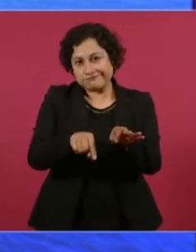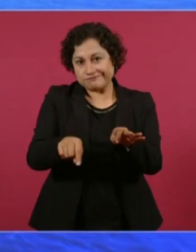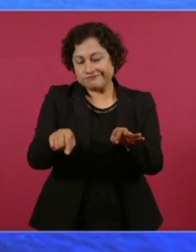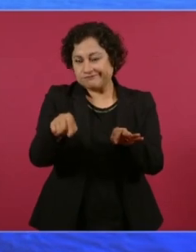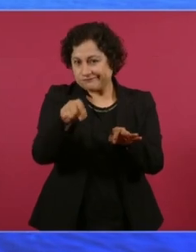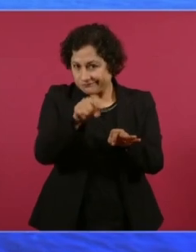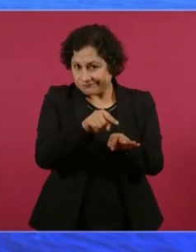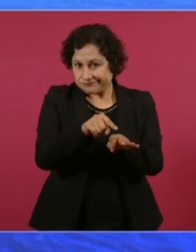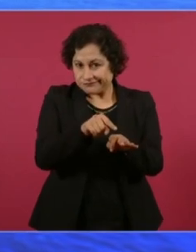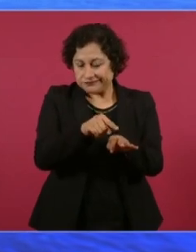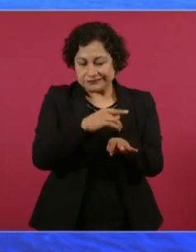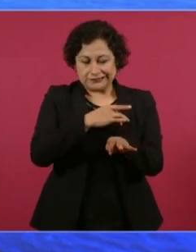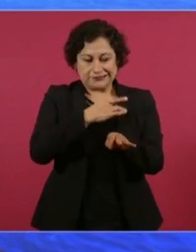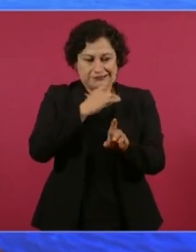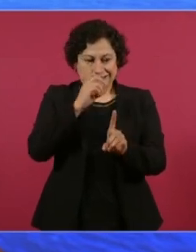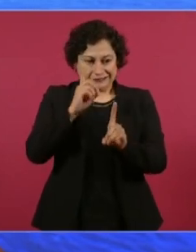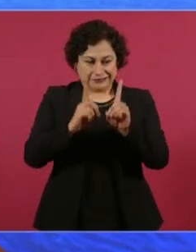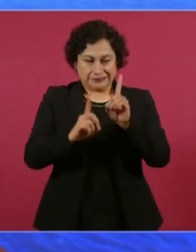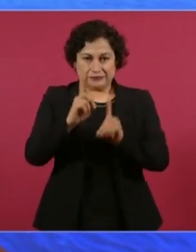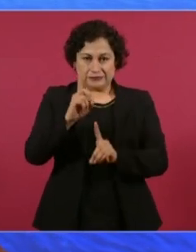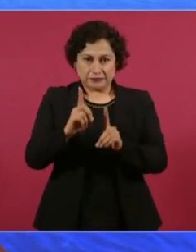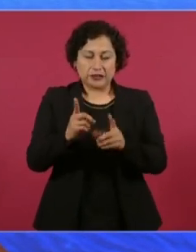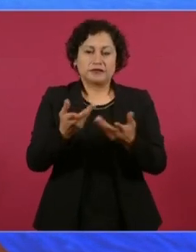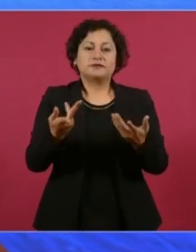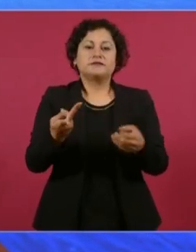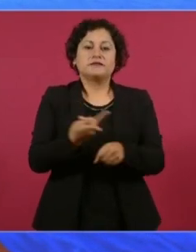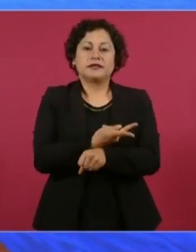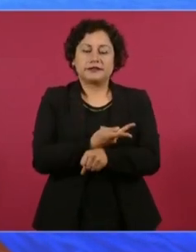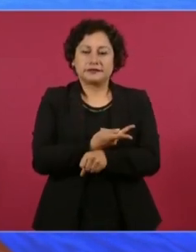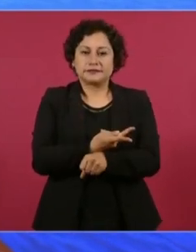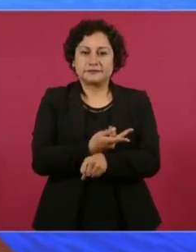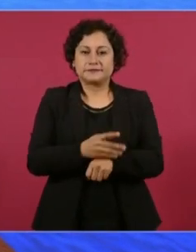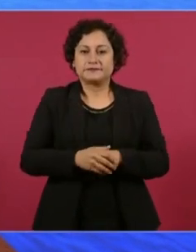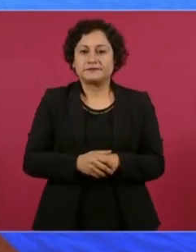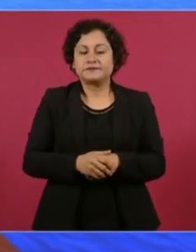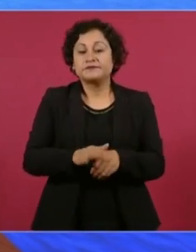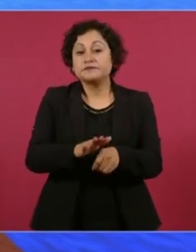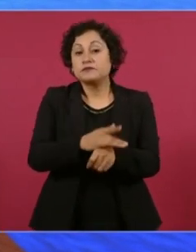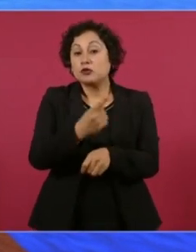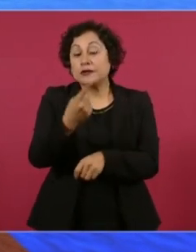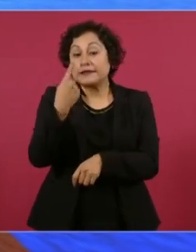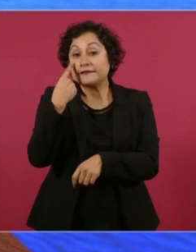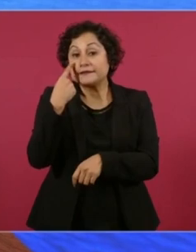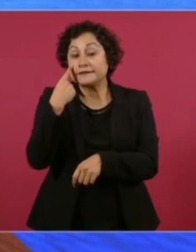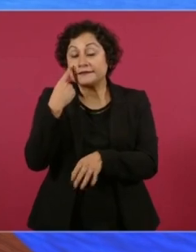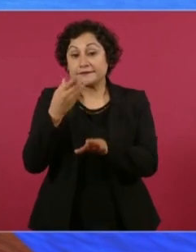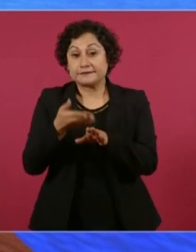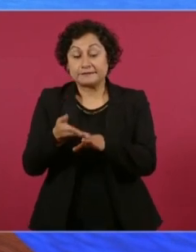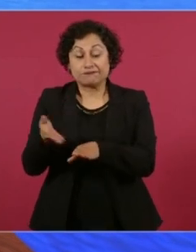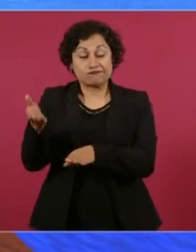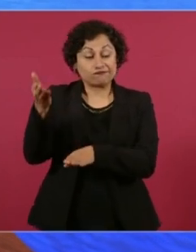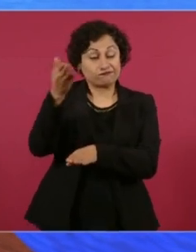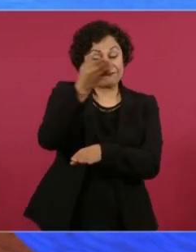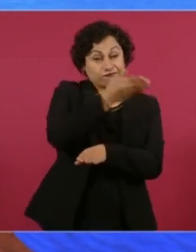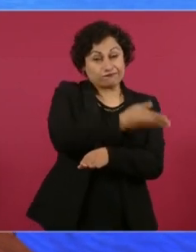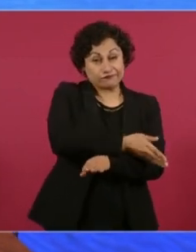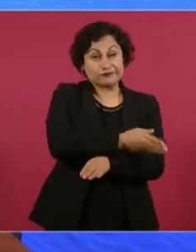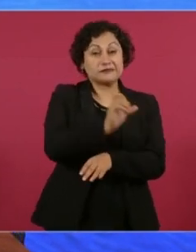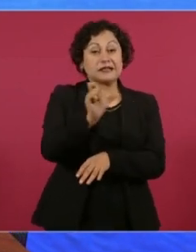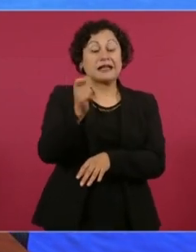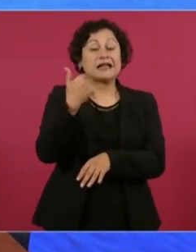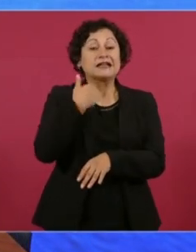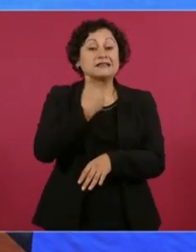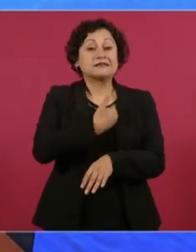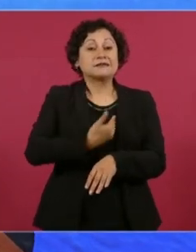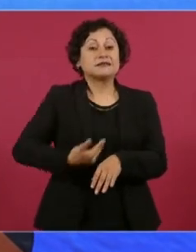nunca, desde los tiempos del presidente Madero, se había desatado